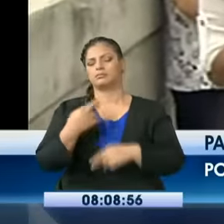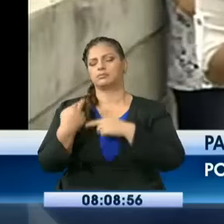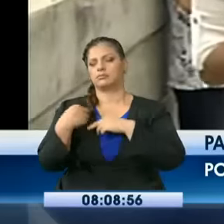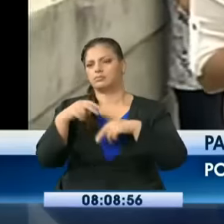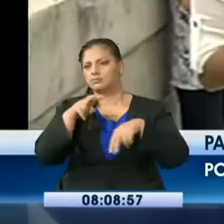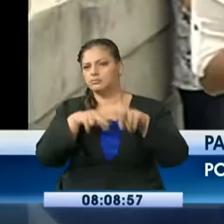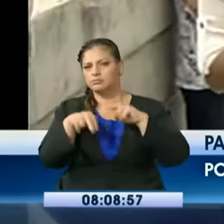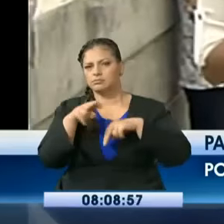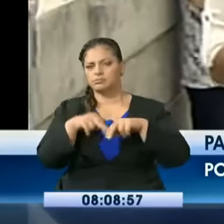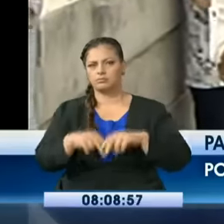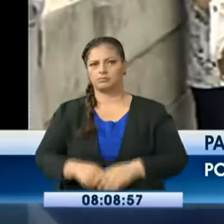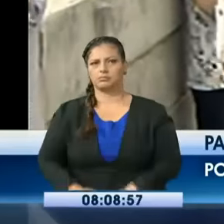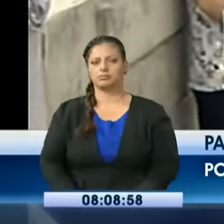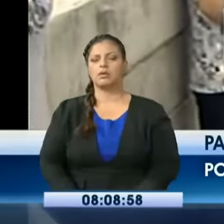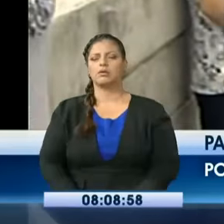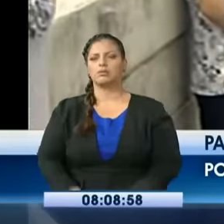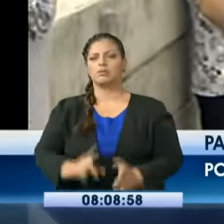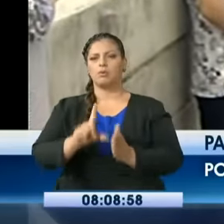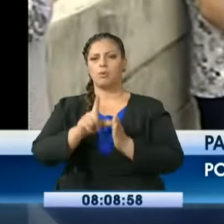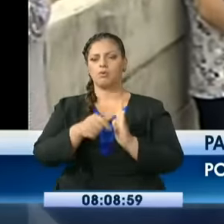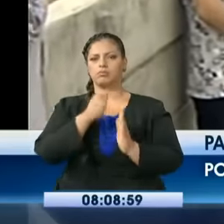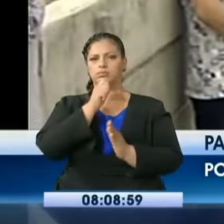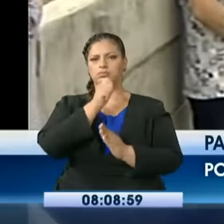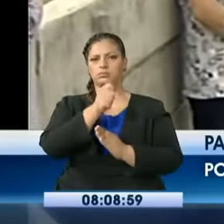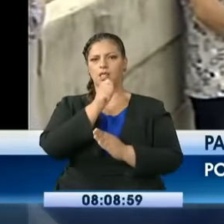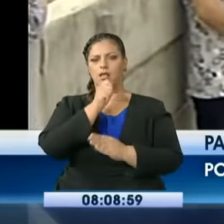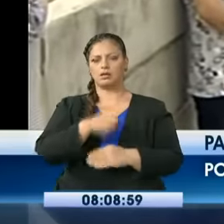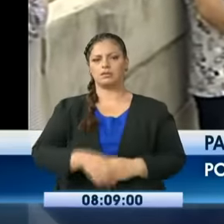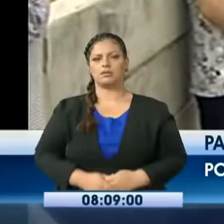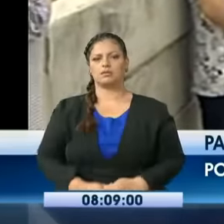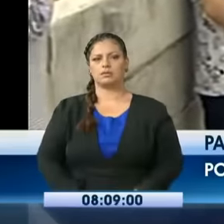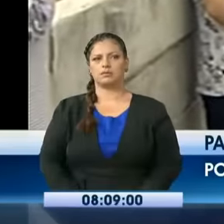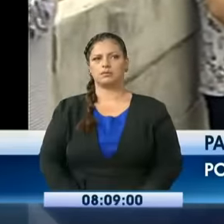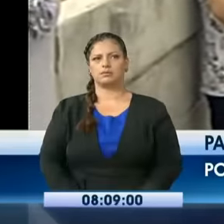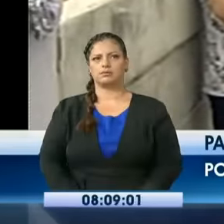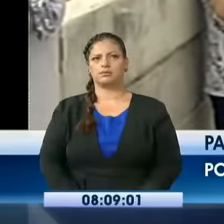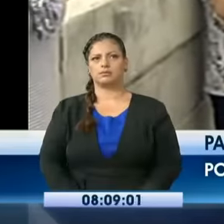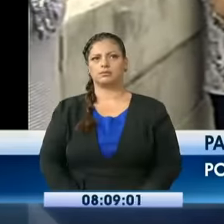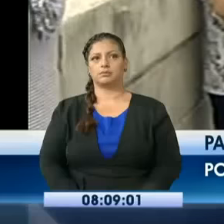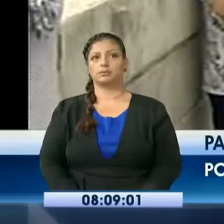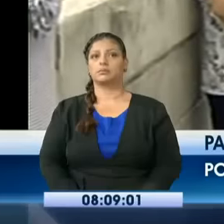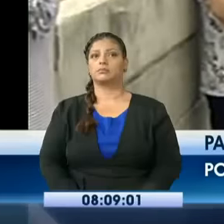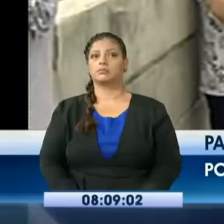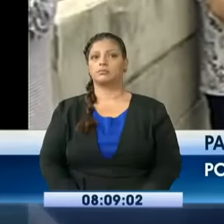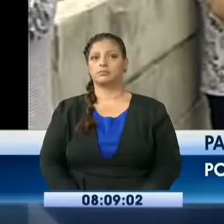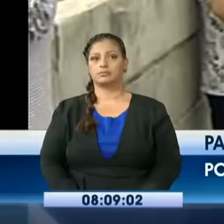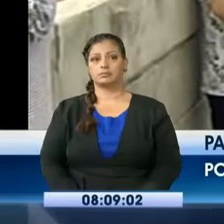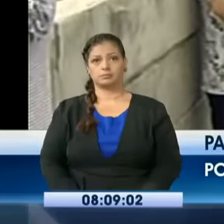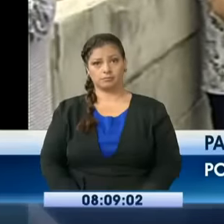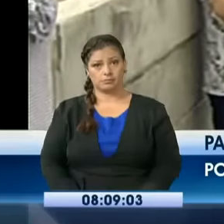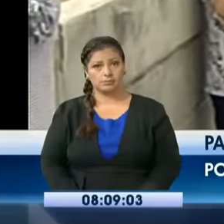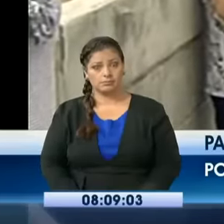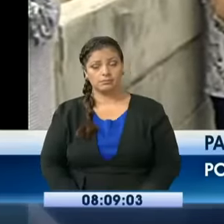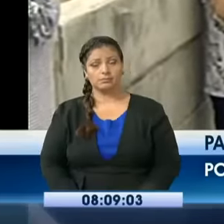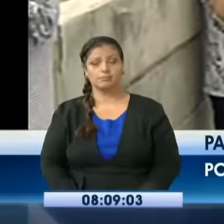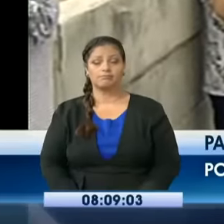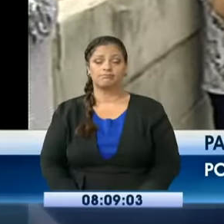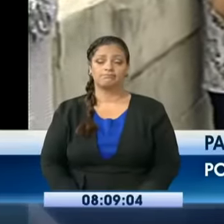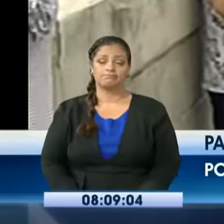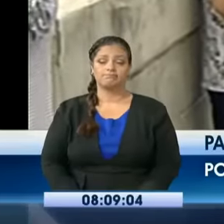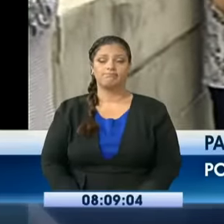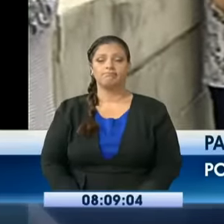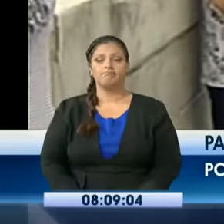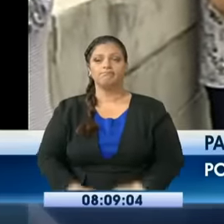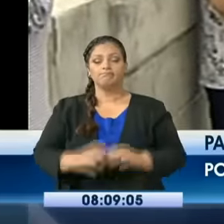también conversando con el coronel Varas. ¿Por qué? Porque aquí también han estado funcionando expresos de manera